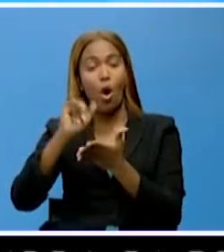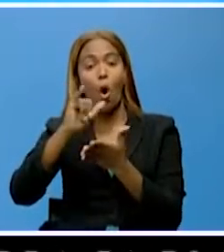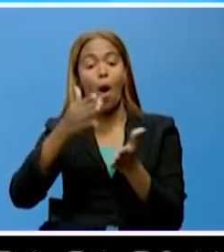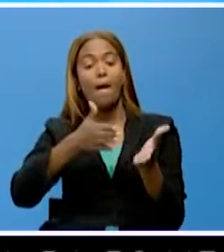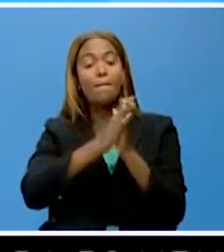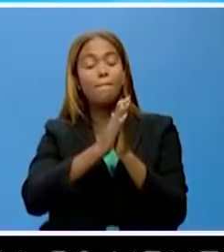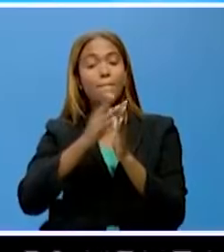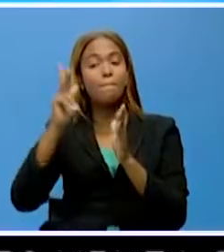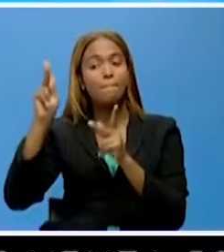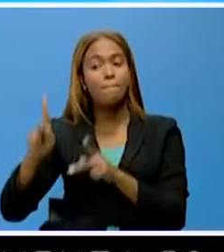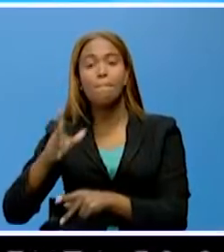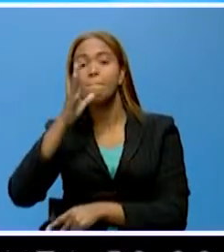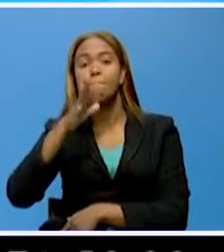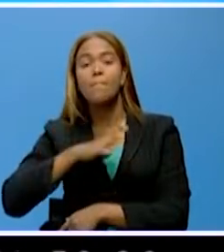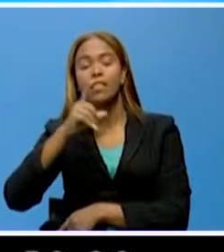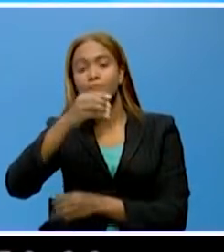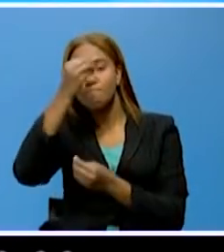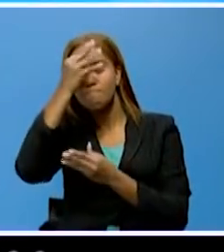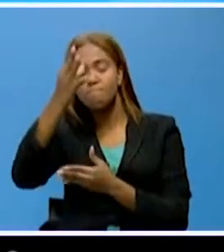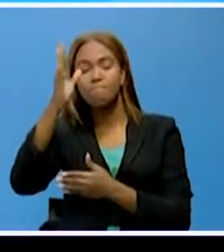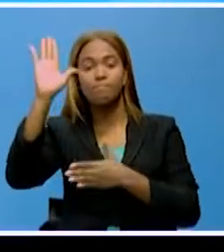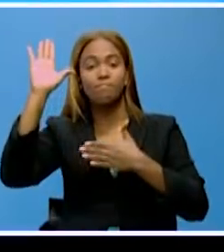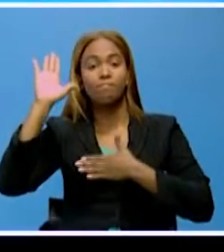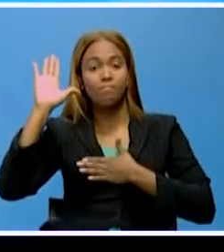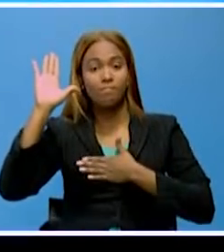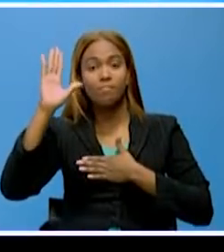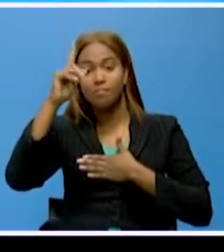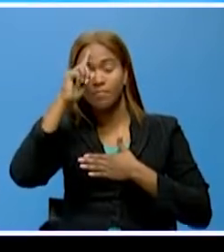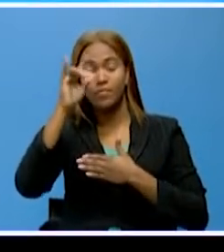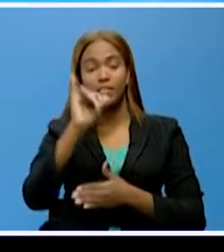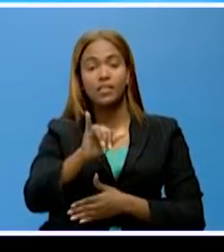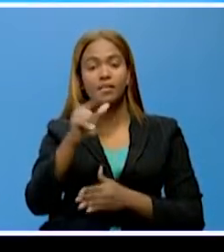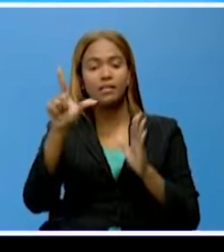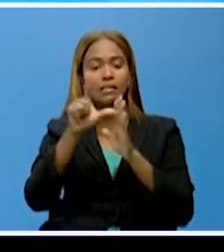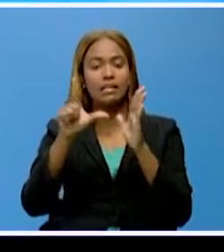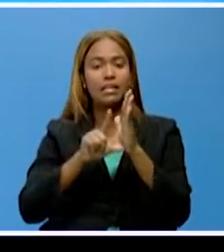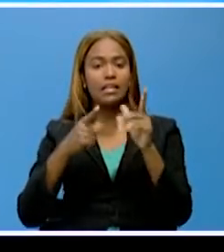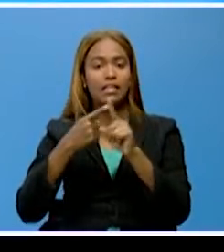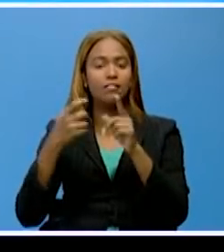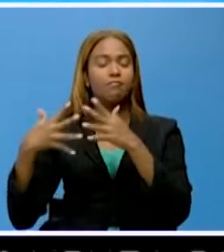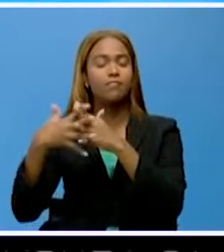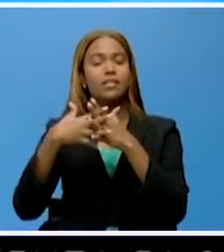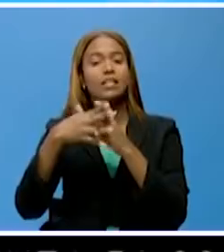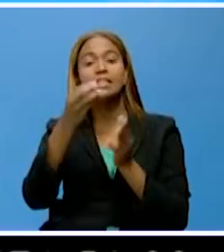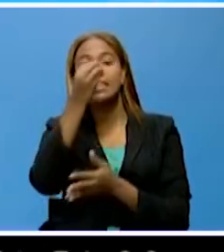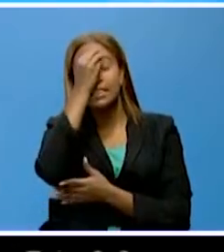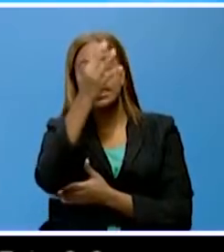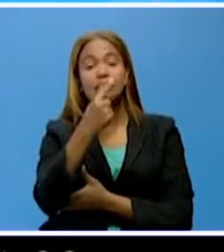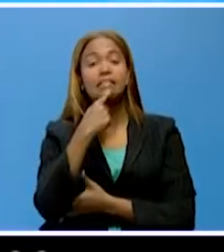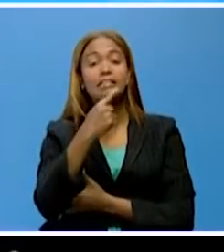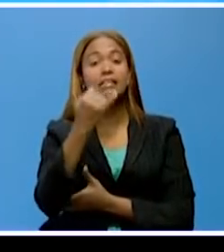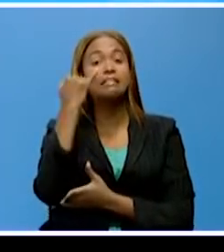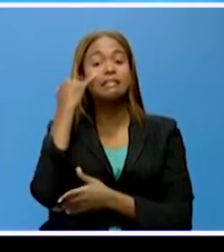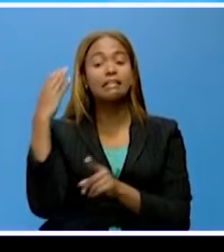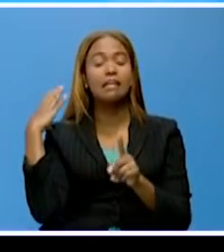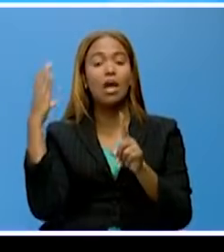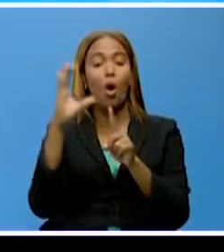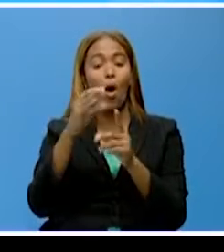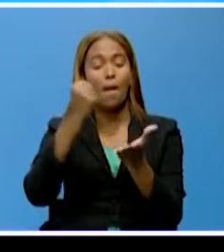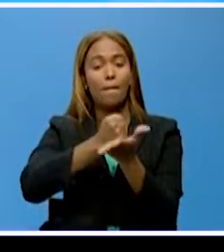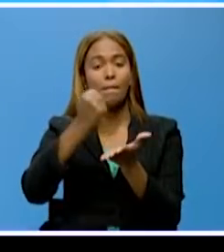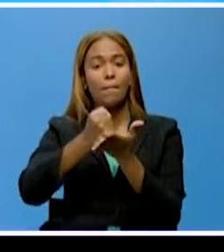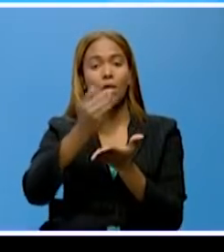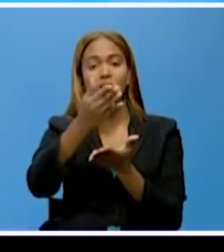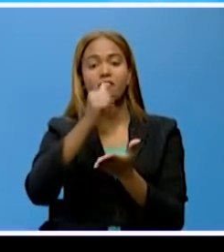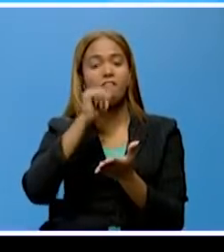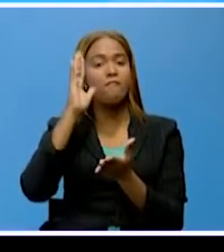hizo la petición haga una declaración jurada bajo perjurio de las leyes de los Estados Unidos, diciendo que si le otorgan la visa, usted